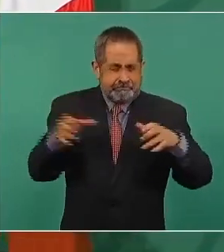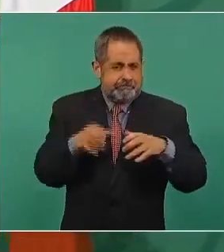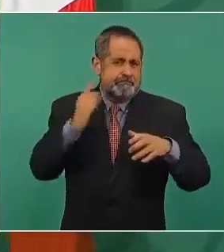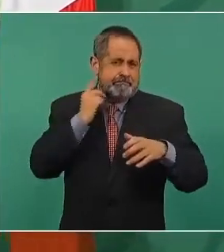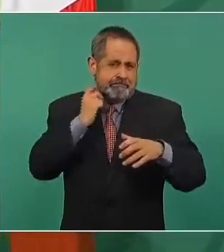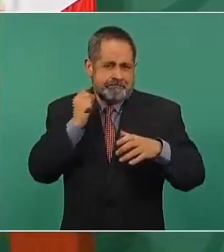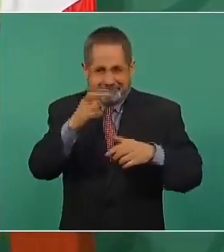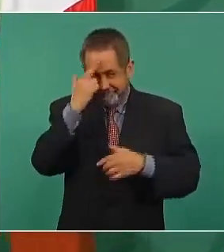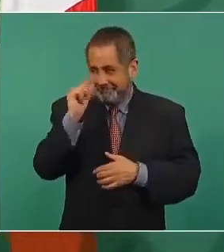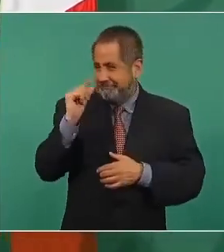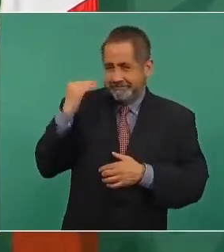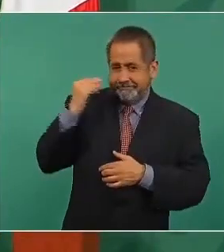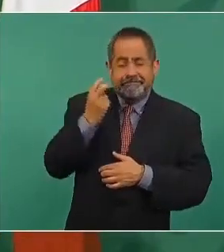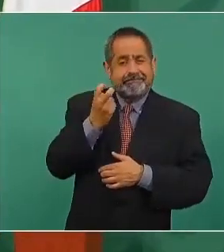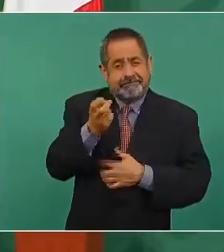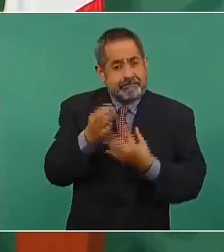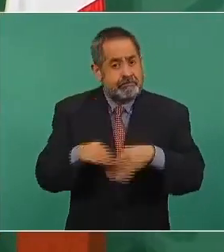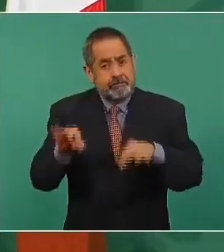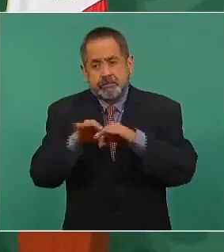las elecciones pasadas.